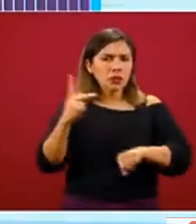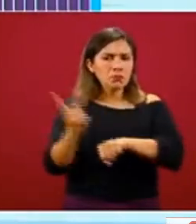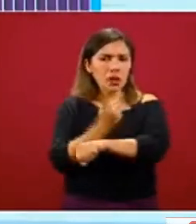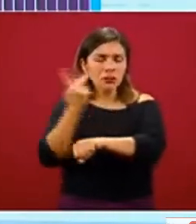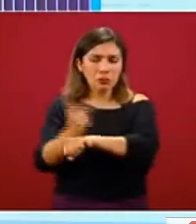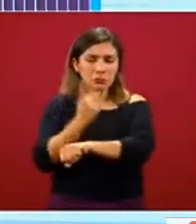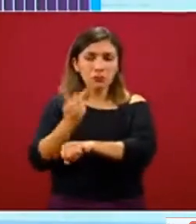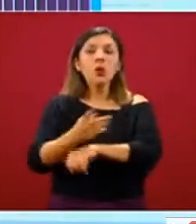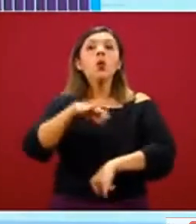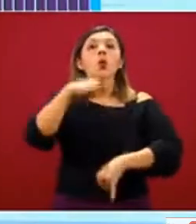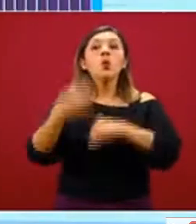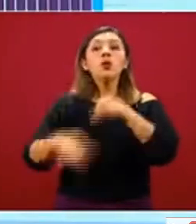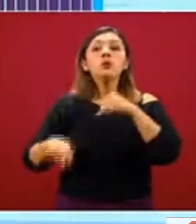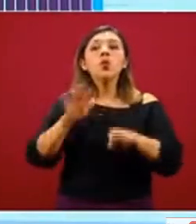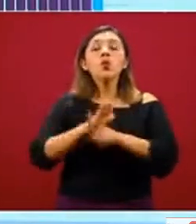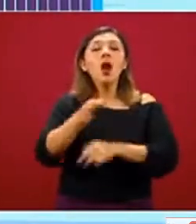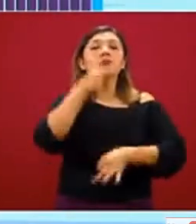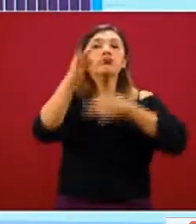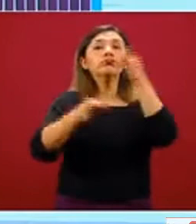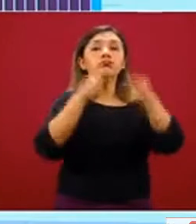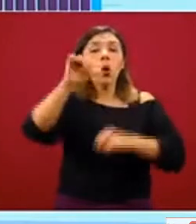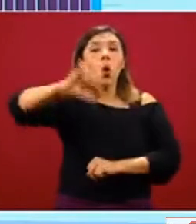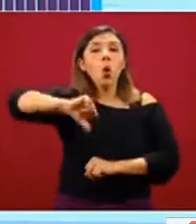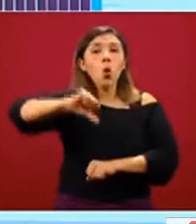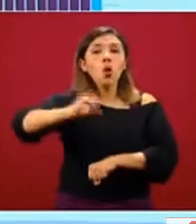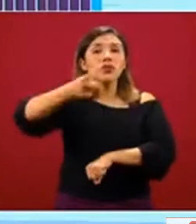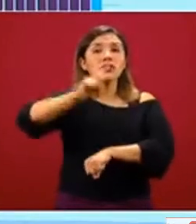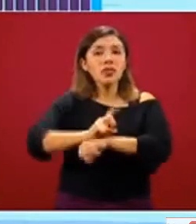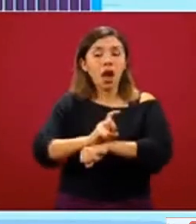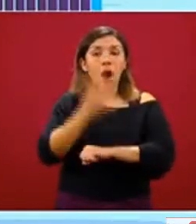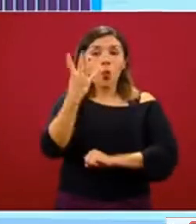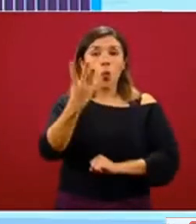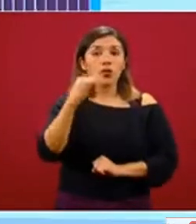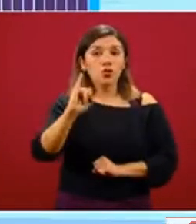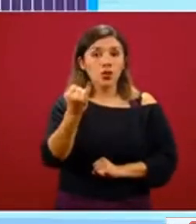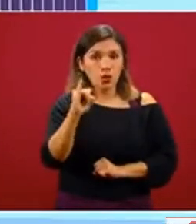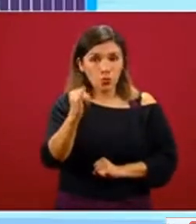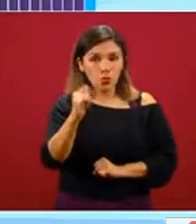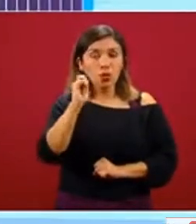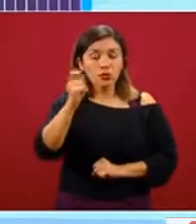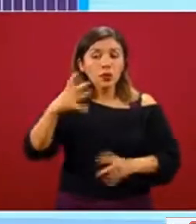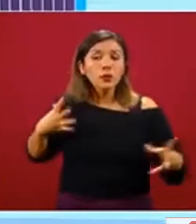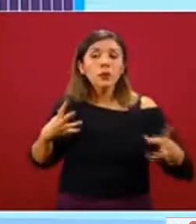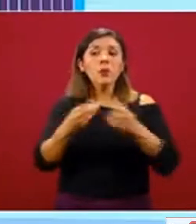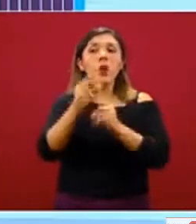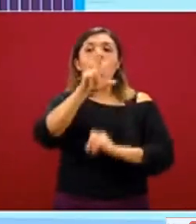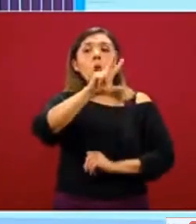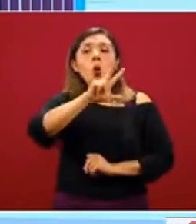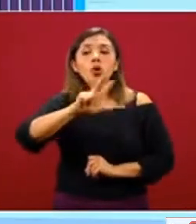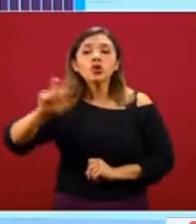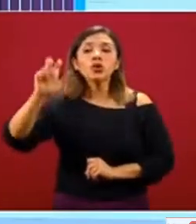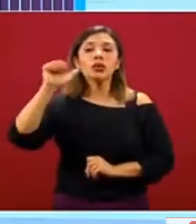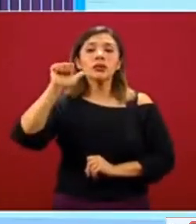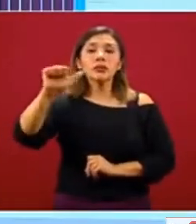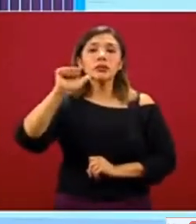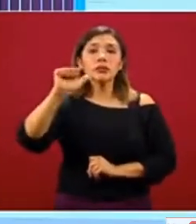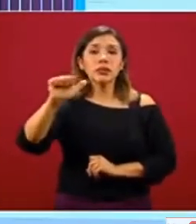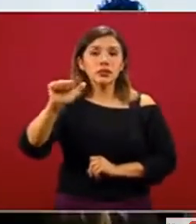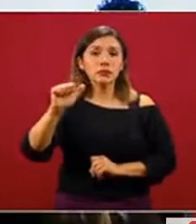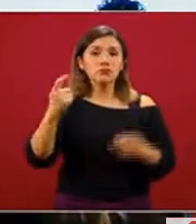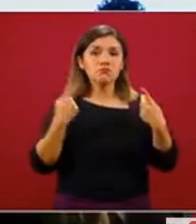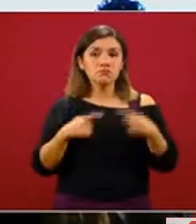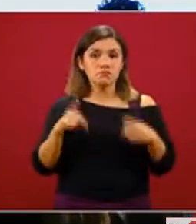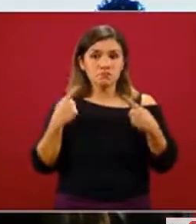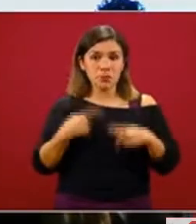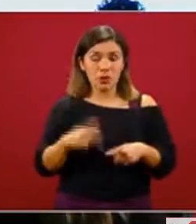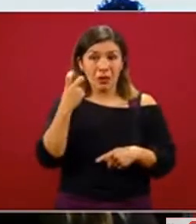finalmente tenemos las que fueron notificadas hoy, 4 de junio, que suman 816. Y